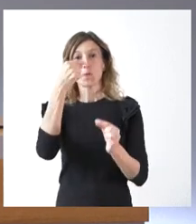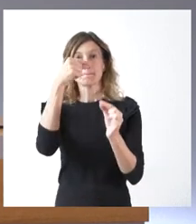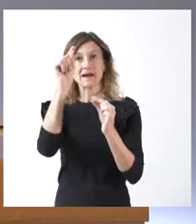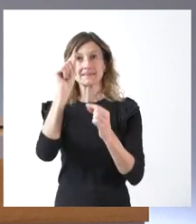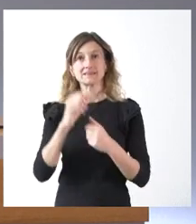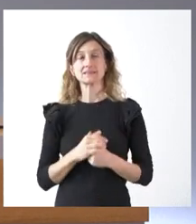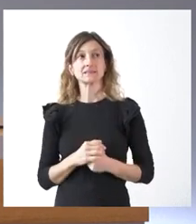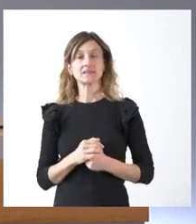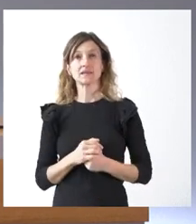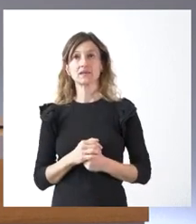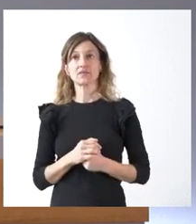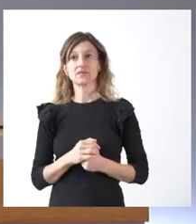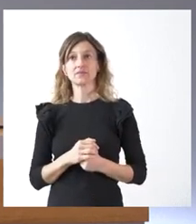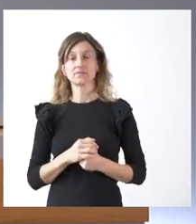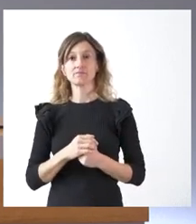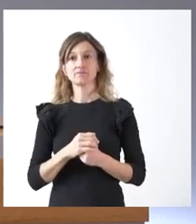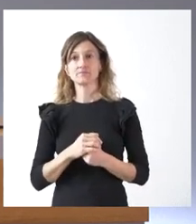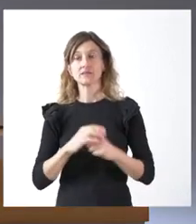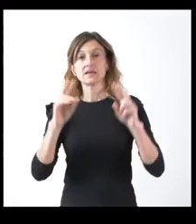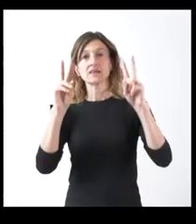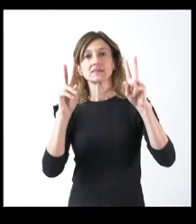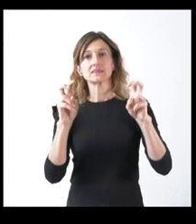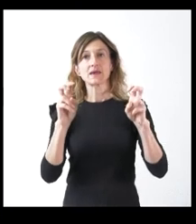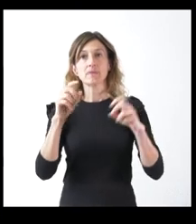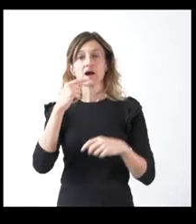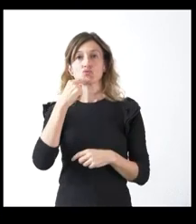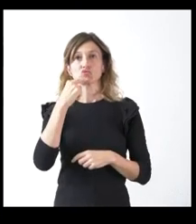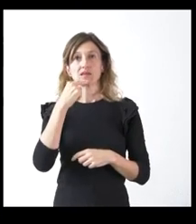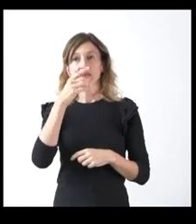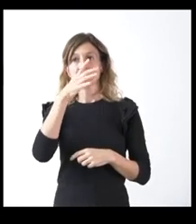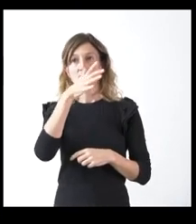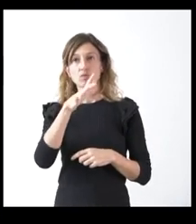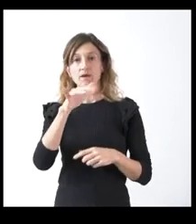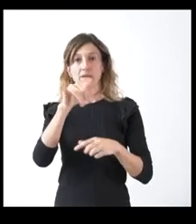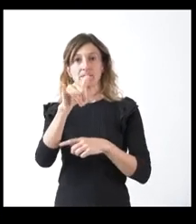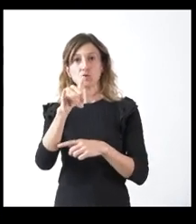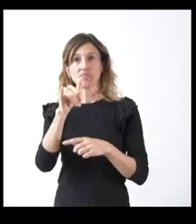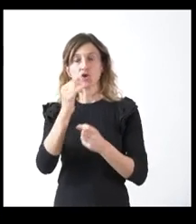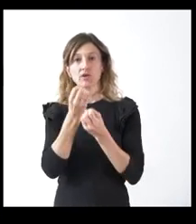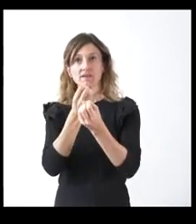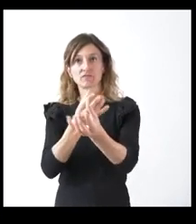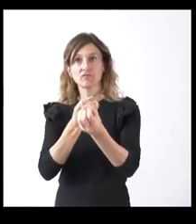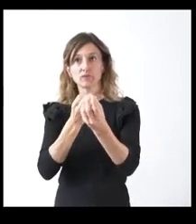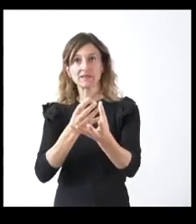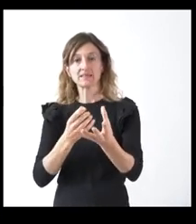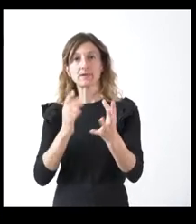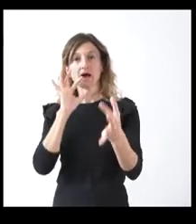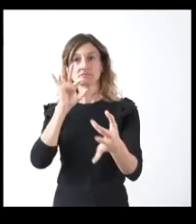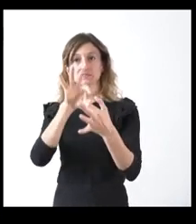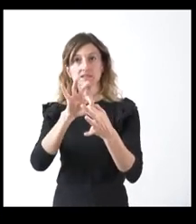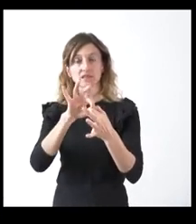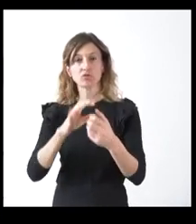preguntaba por la valoración respecto al respecto a esa denuncia de manipulación informativa de bueno en el sentido